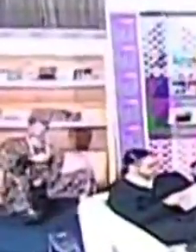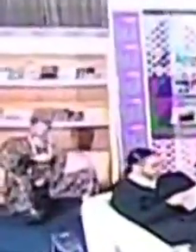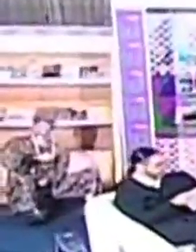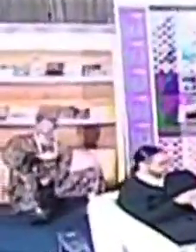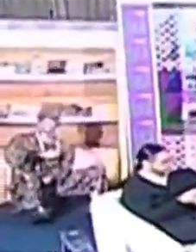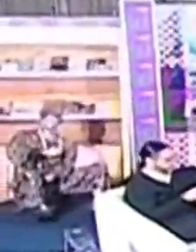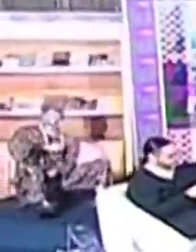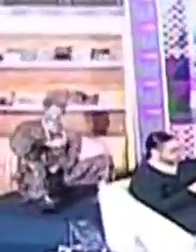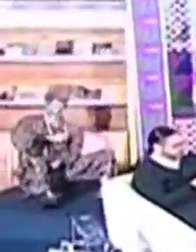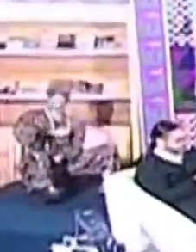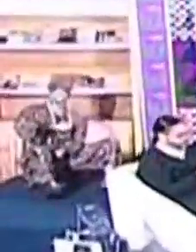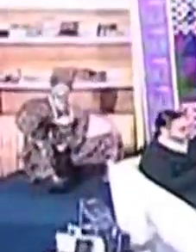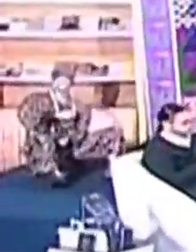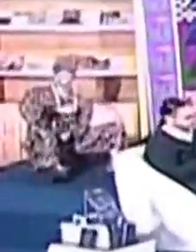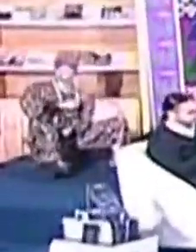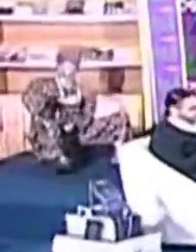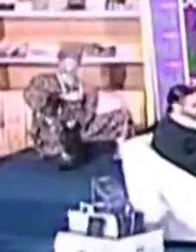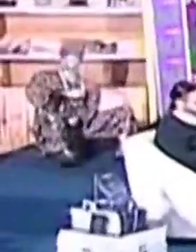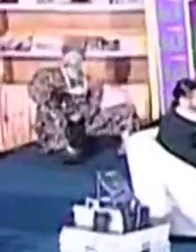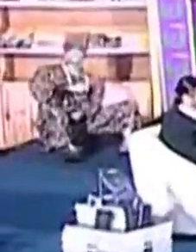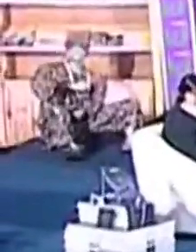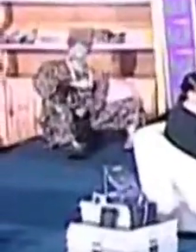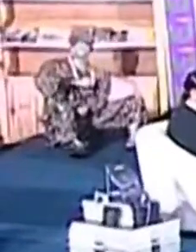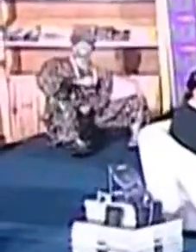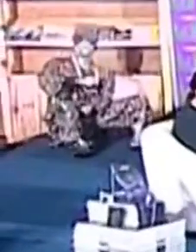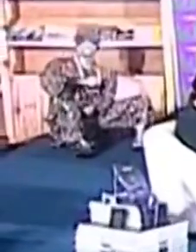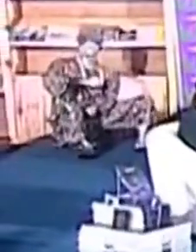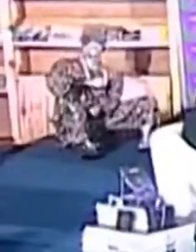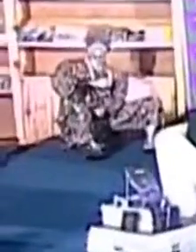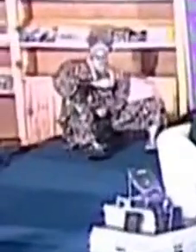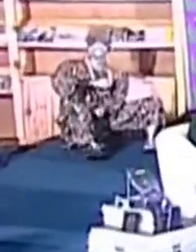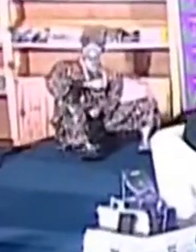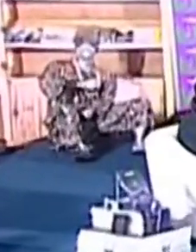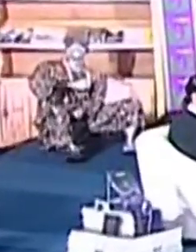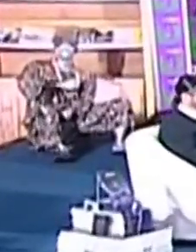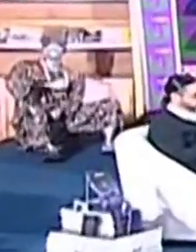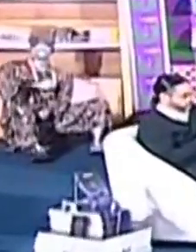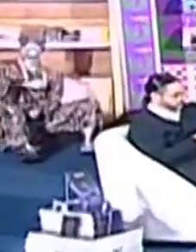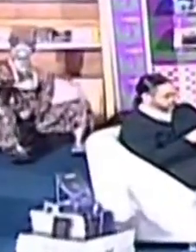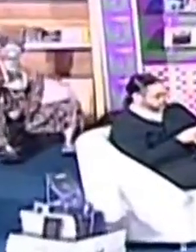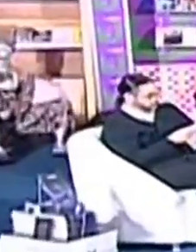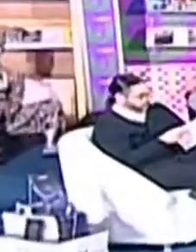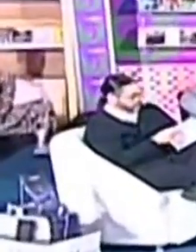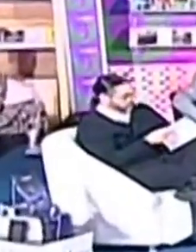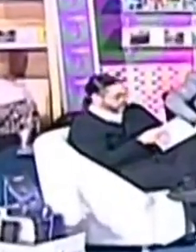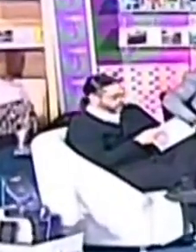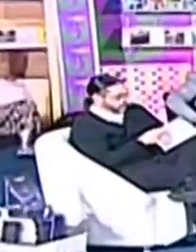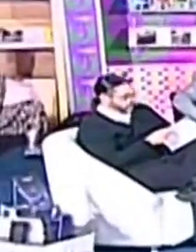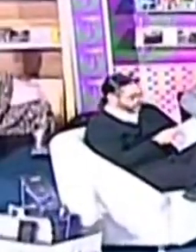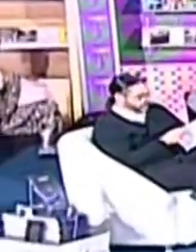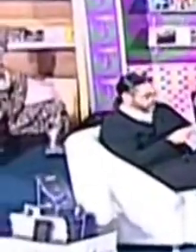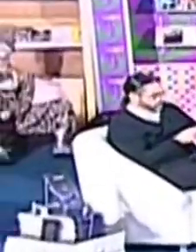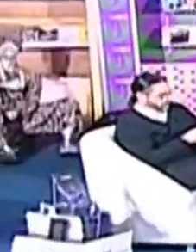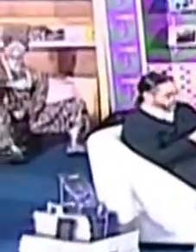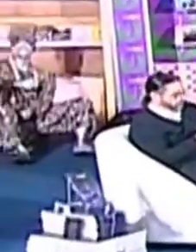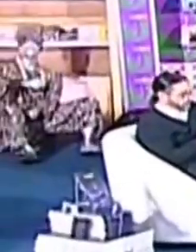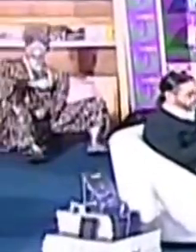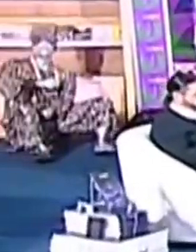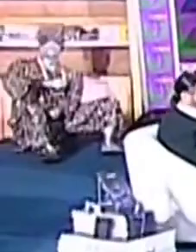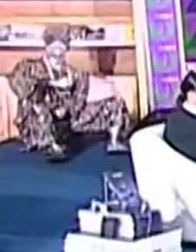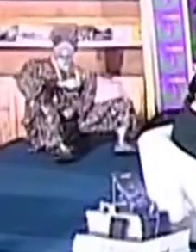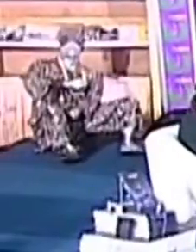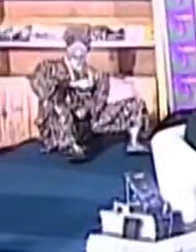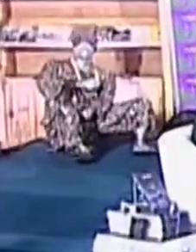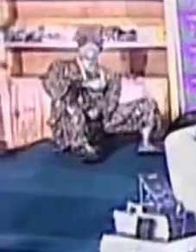diálogo, la elección de la nueva Asamblea Nacional, y finalmente culminó con unos artículos que ya son pinceladas de